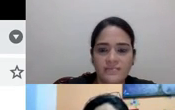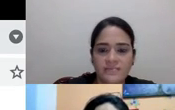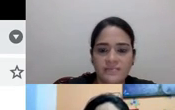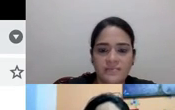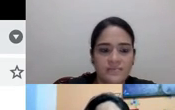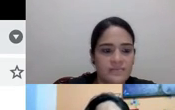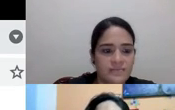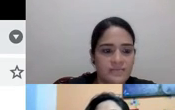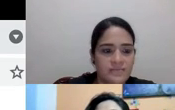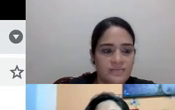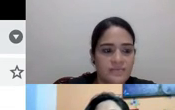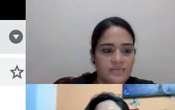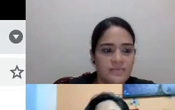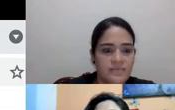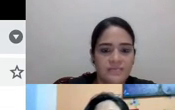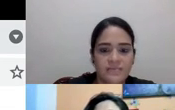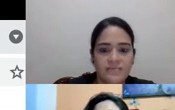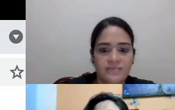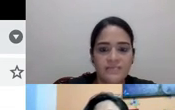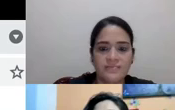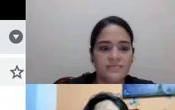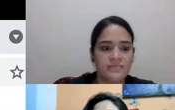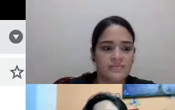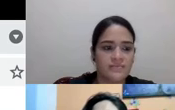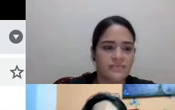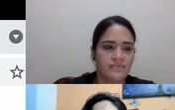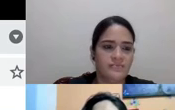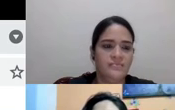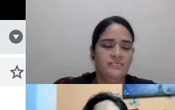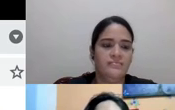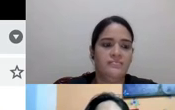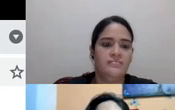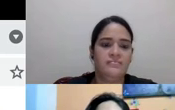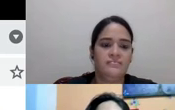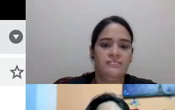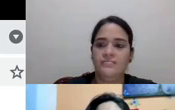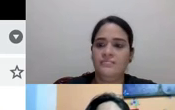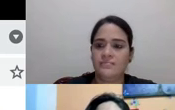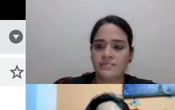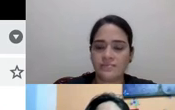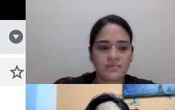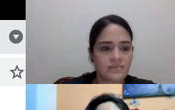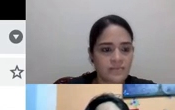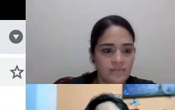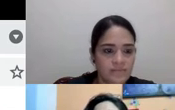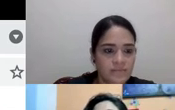la siguiente cuánto puntúa y dice, ¿cuál de los siguientes recursos permite compartir archivos HTML? Entonces, selección